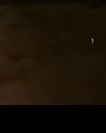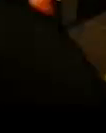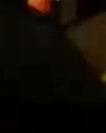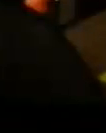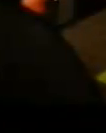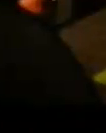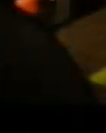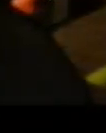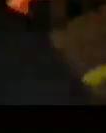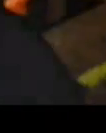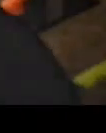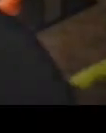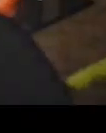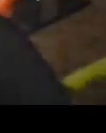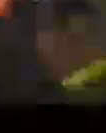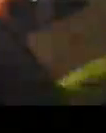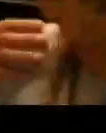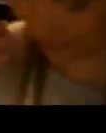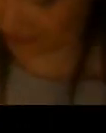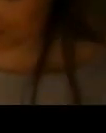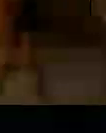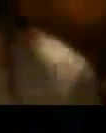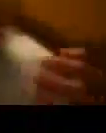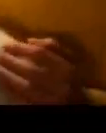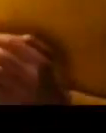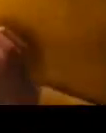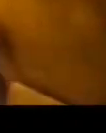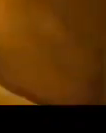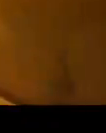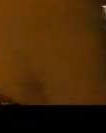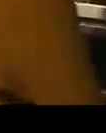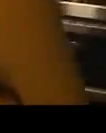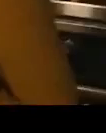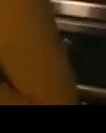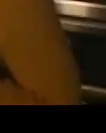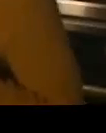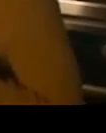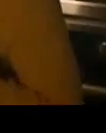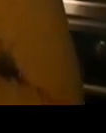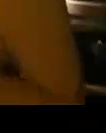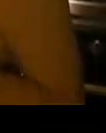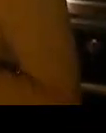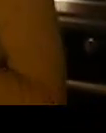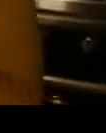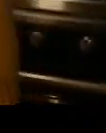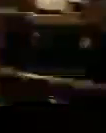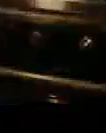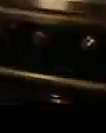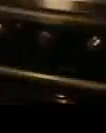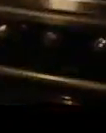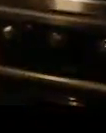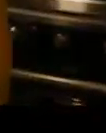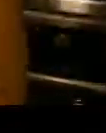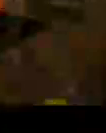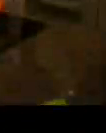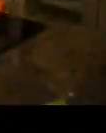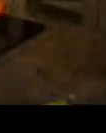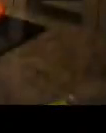Voy a cuidarte por las noches, voy a amarte